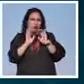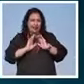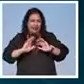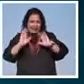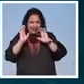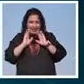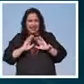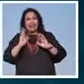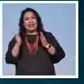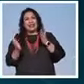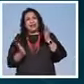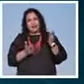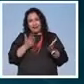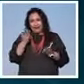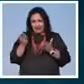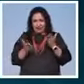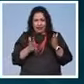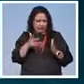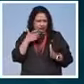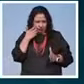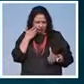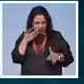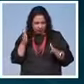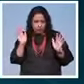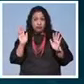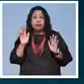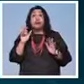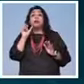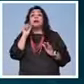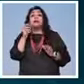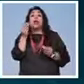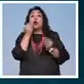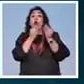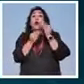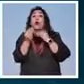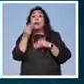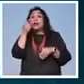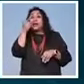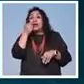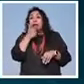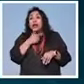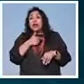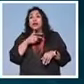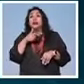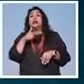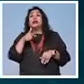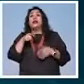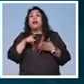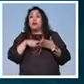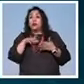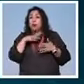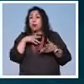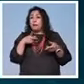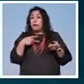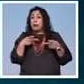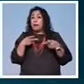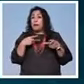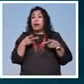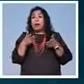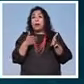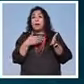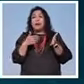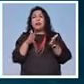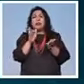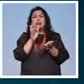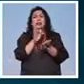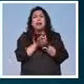van a bailar, si así lo desean, pero al final van a cenar también. La chef Elvira Barca ha preparado unos deliciosos